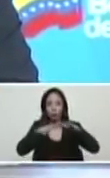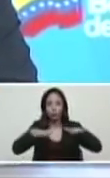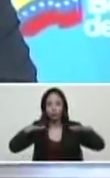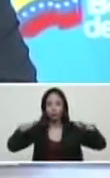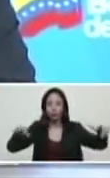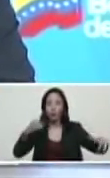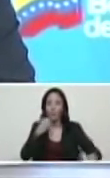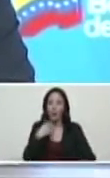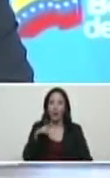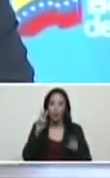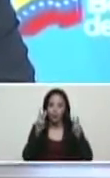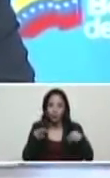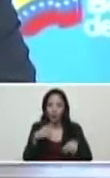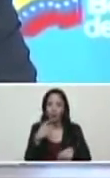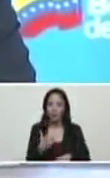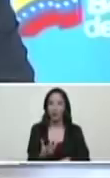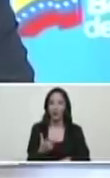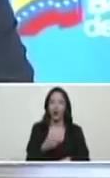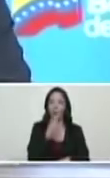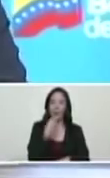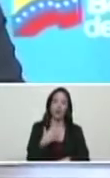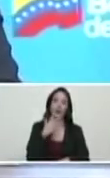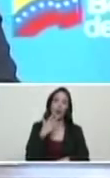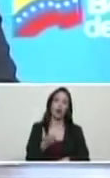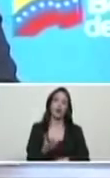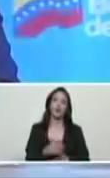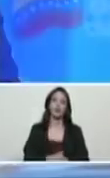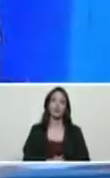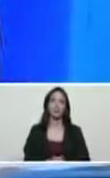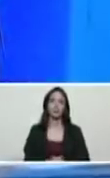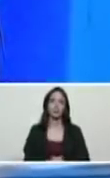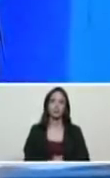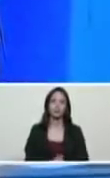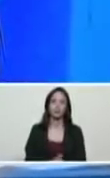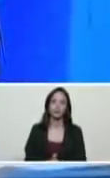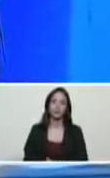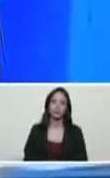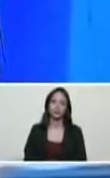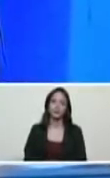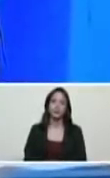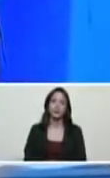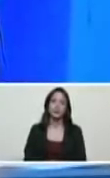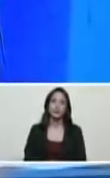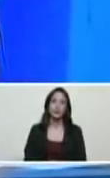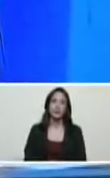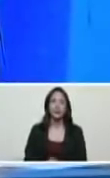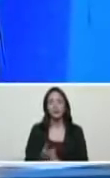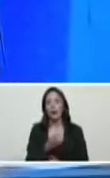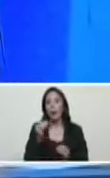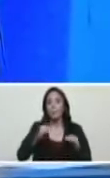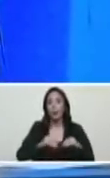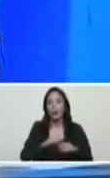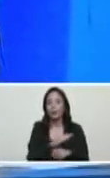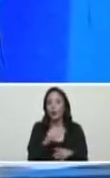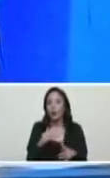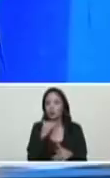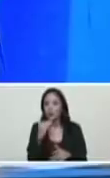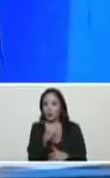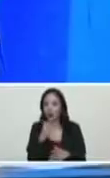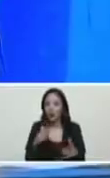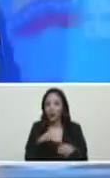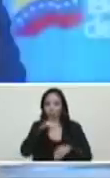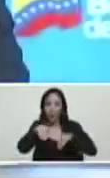es verdaderamente espectacular. Y más al lado occidental de los